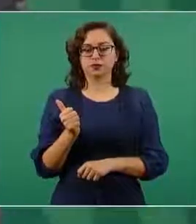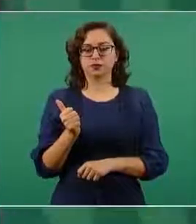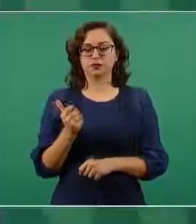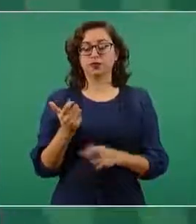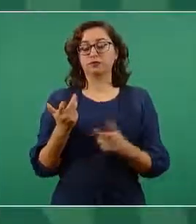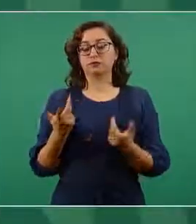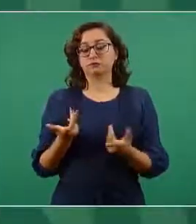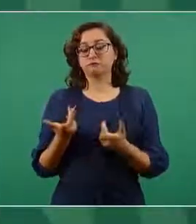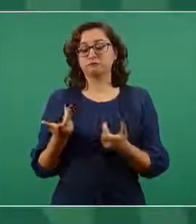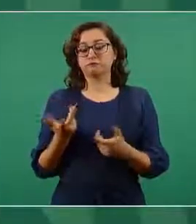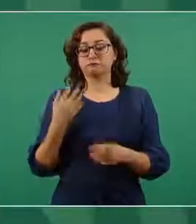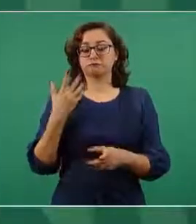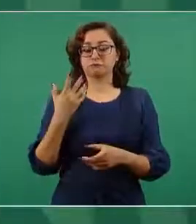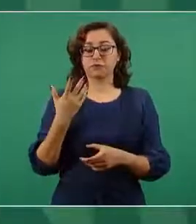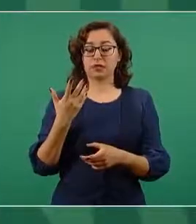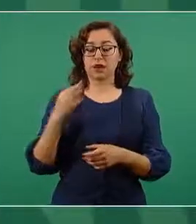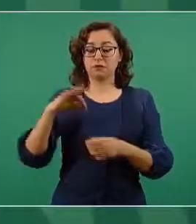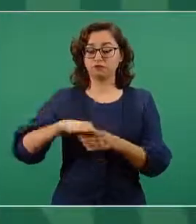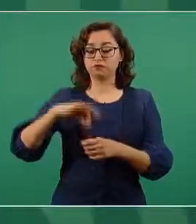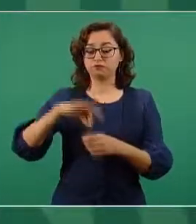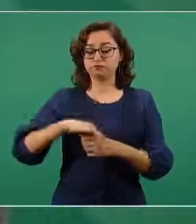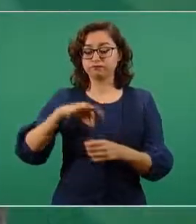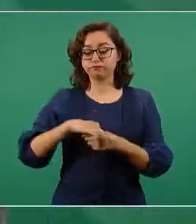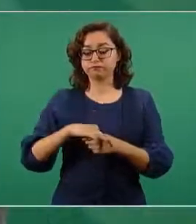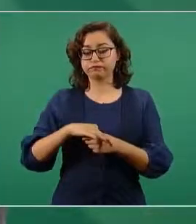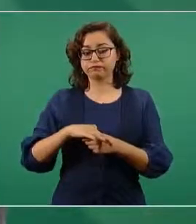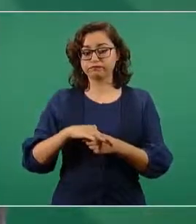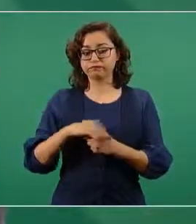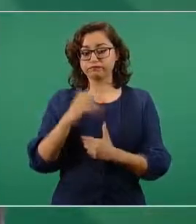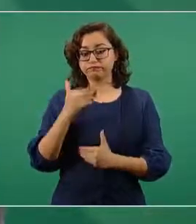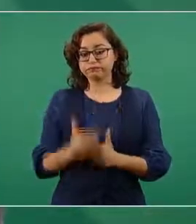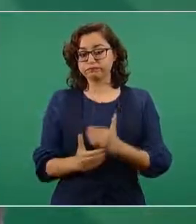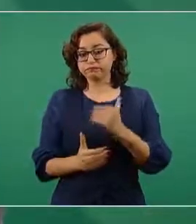en un proceso electoral